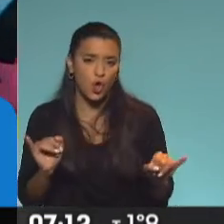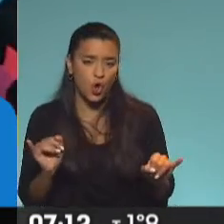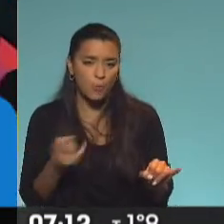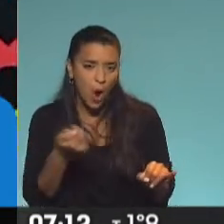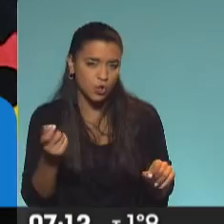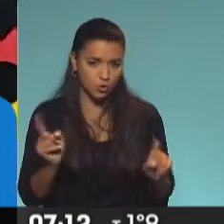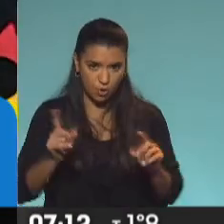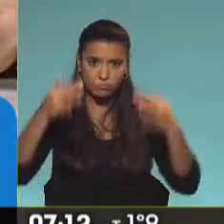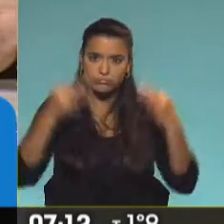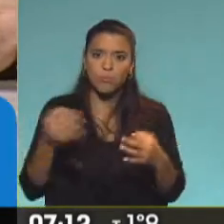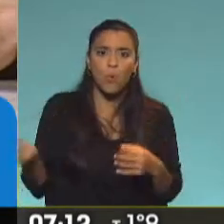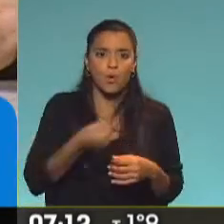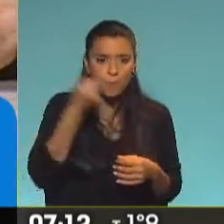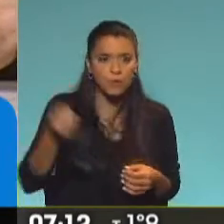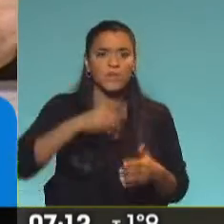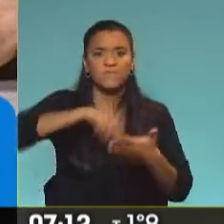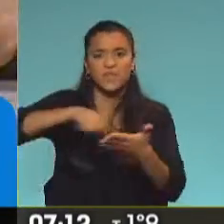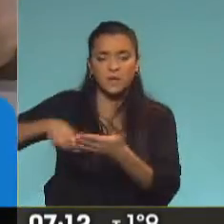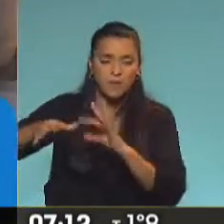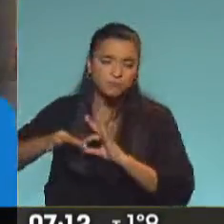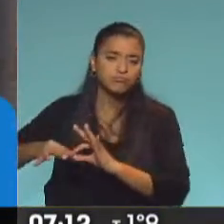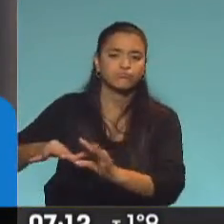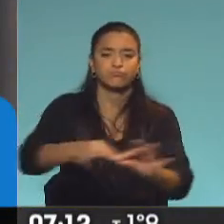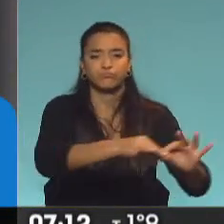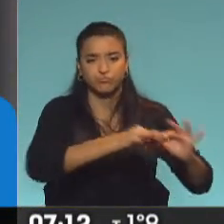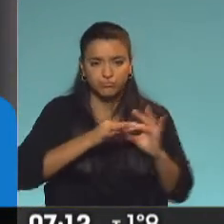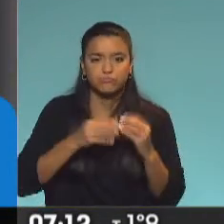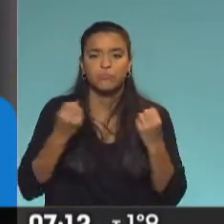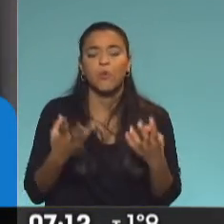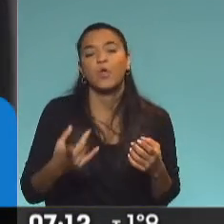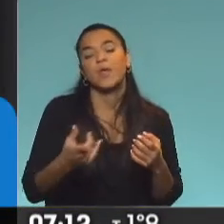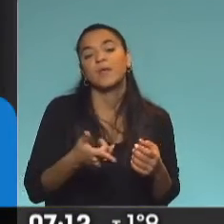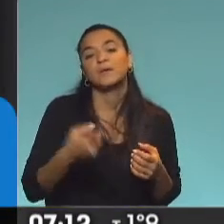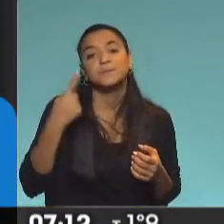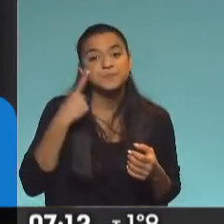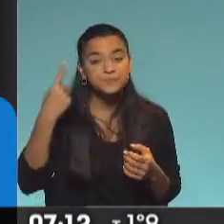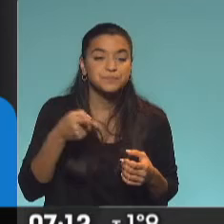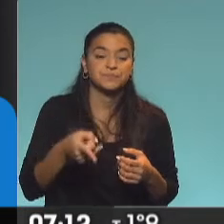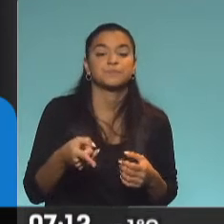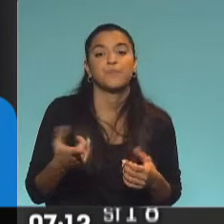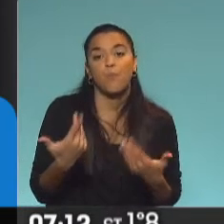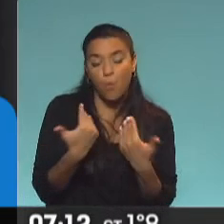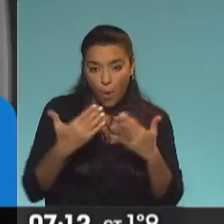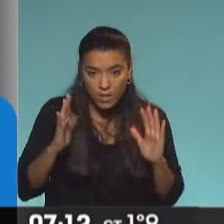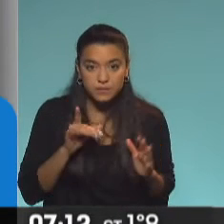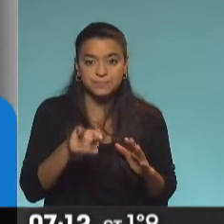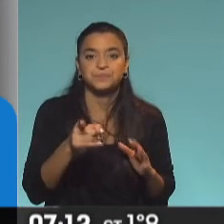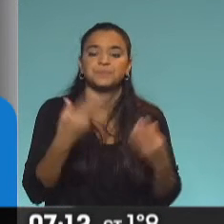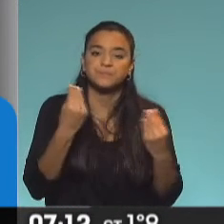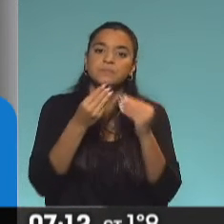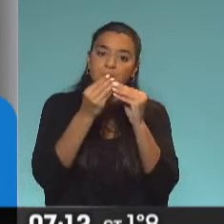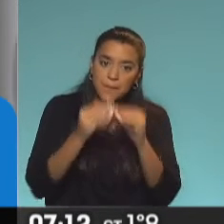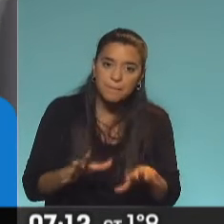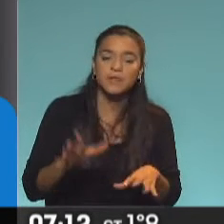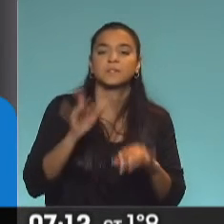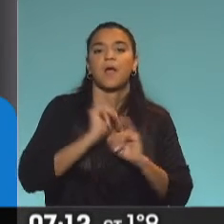este dato. Se unificaron firmando este documento porque creo que es probable que esto sirva para empezar